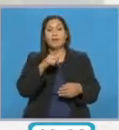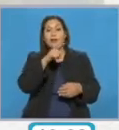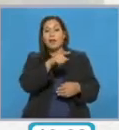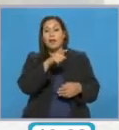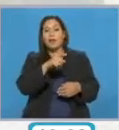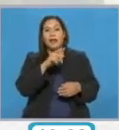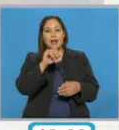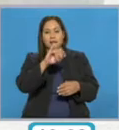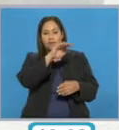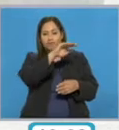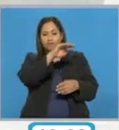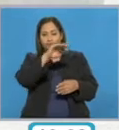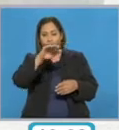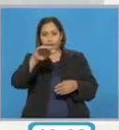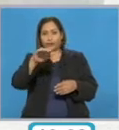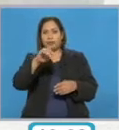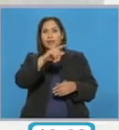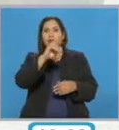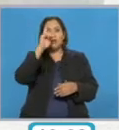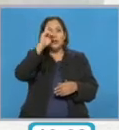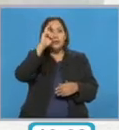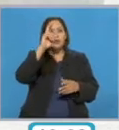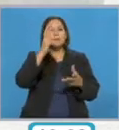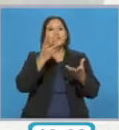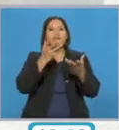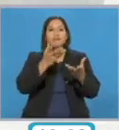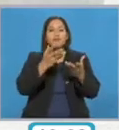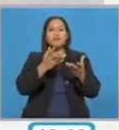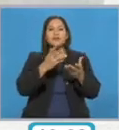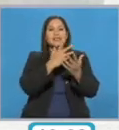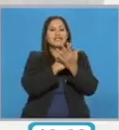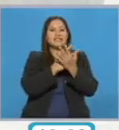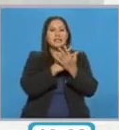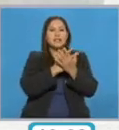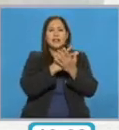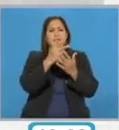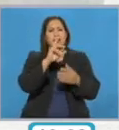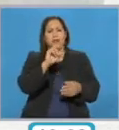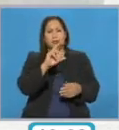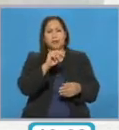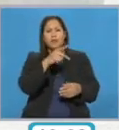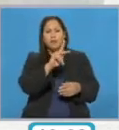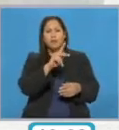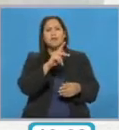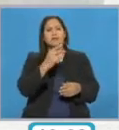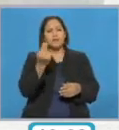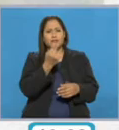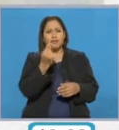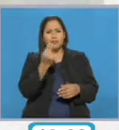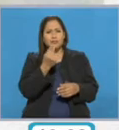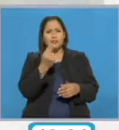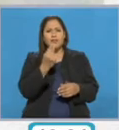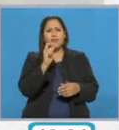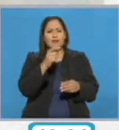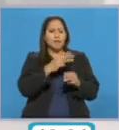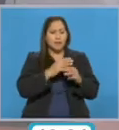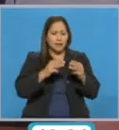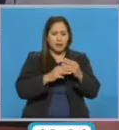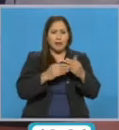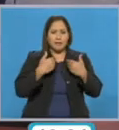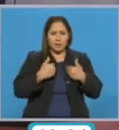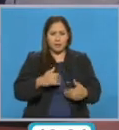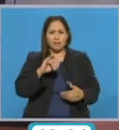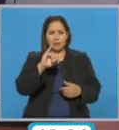en esa zona, ni tiene grandes aspiraciones extravagantes, ni mucho menos, ni tiene esta gran necesidad sobre lo material y lo físico,